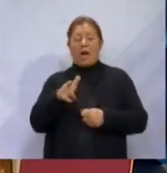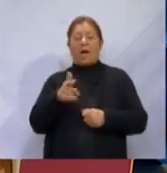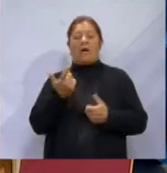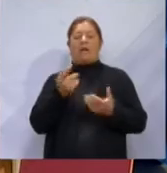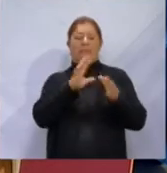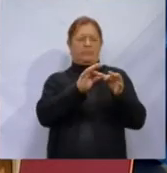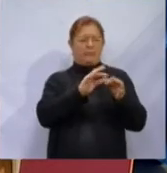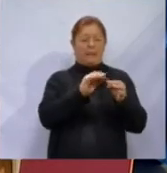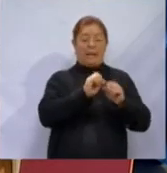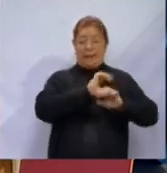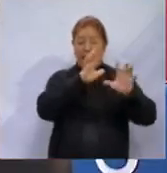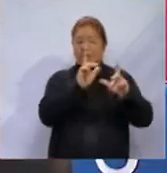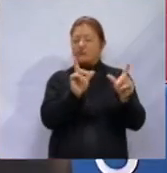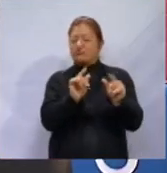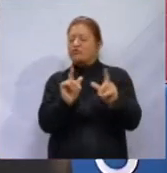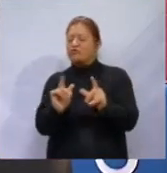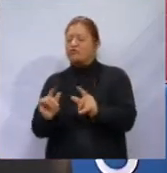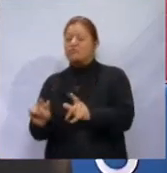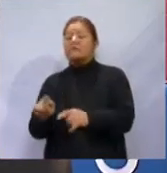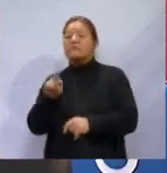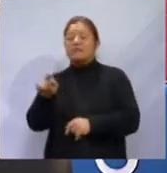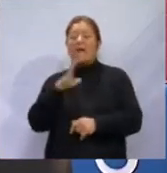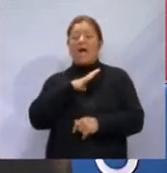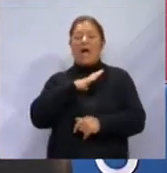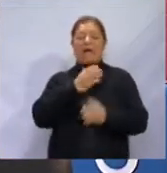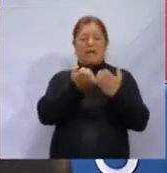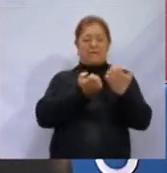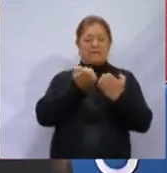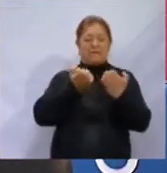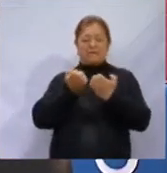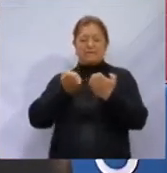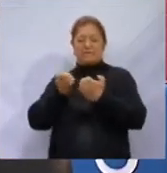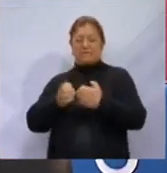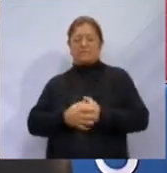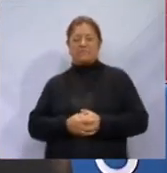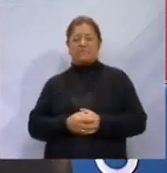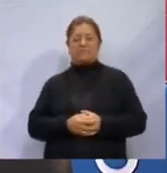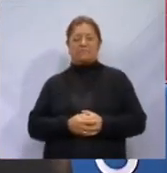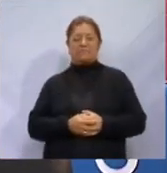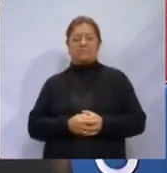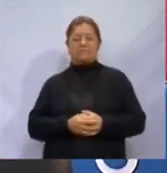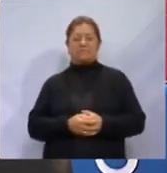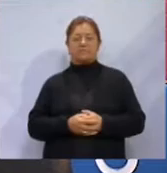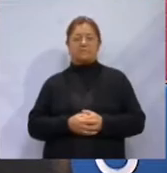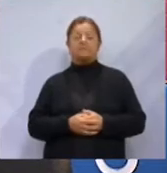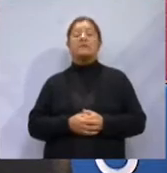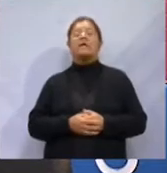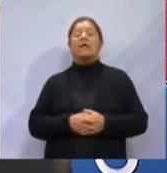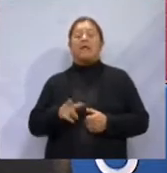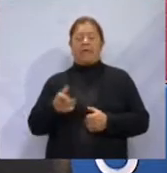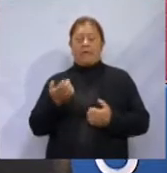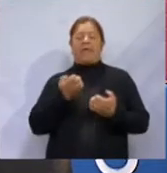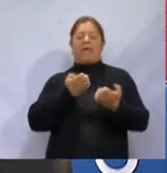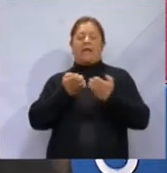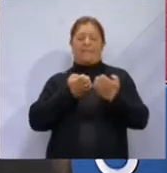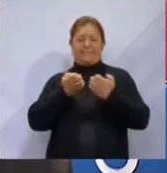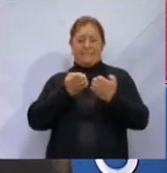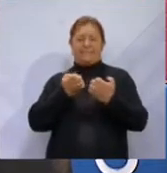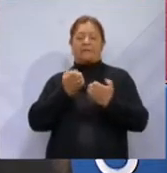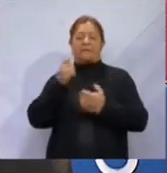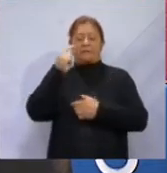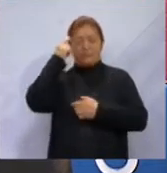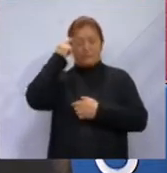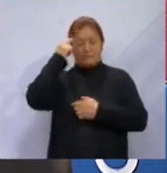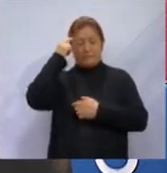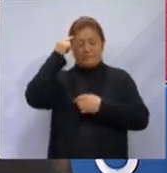claras, breves, y ponerlos a hacer ejercicio, esta parte de la gimnasia cerebral y